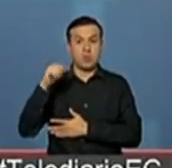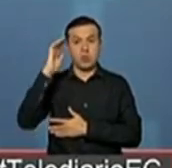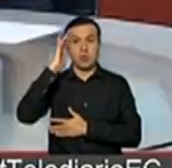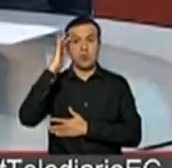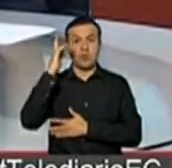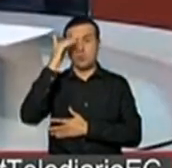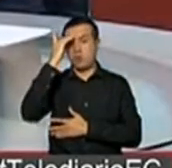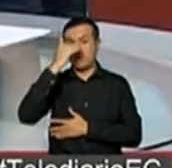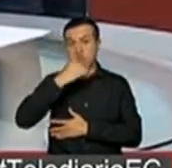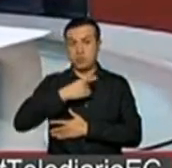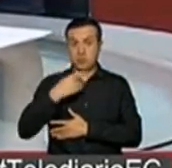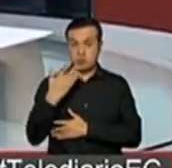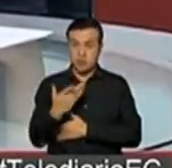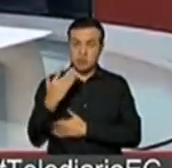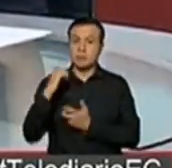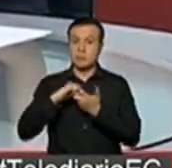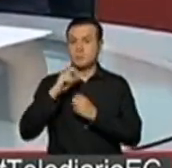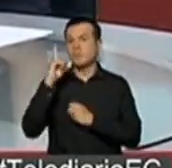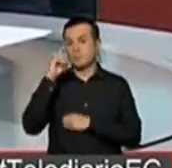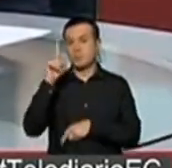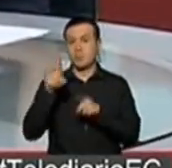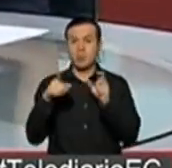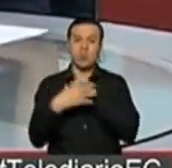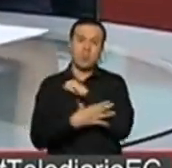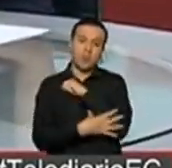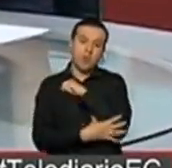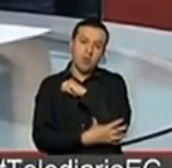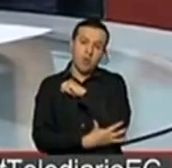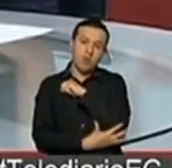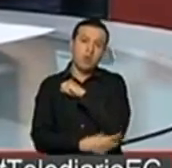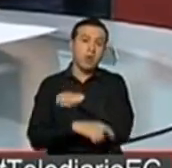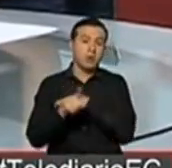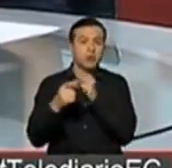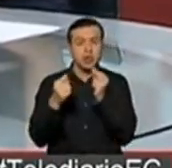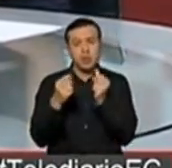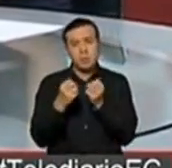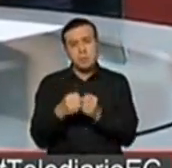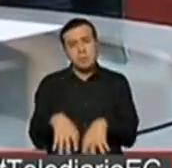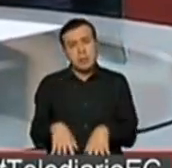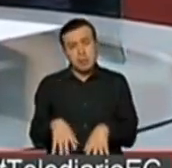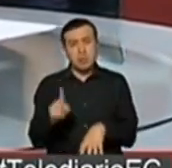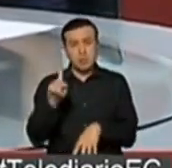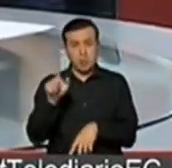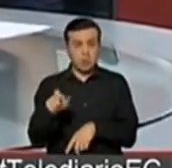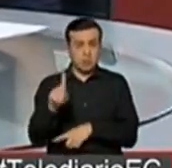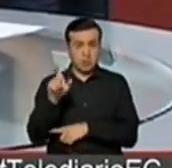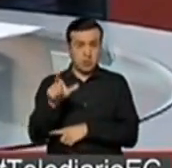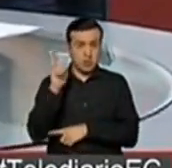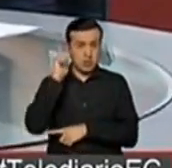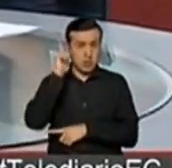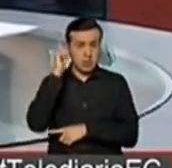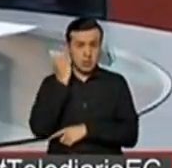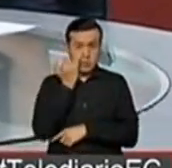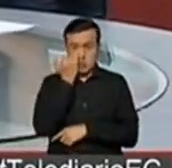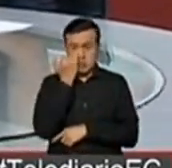que se había tomado afectaba a los más pobres, los podía llevar incluso a la miseria, fue lo que dijo uno de los dirigentes indígenas, Jaime Vargas,